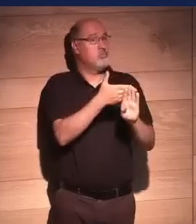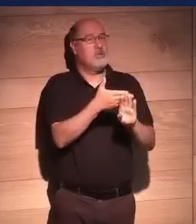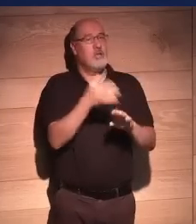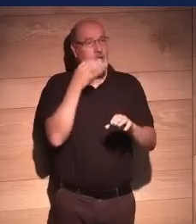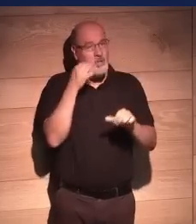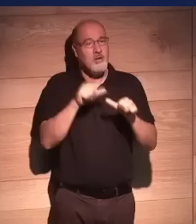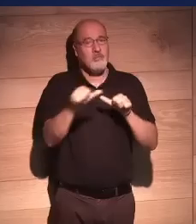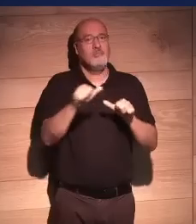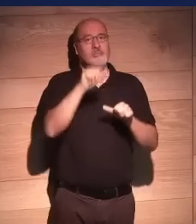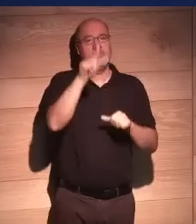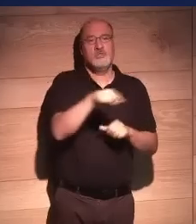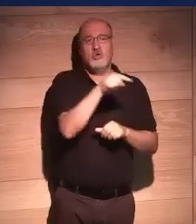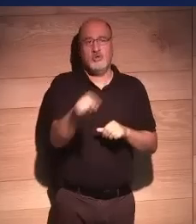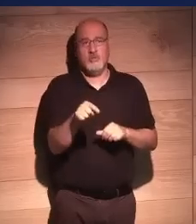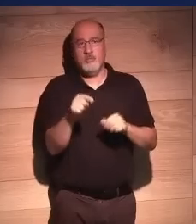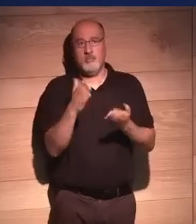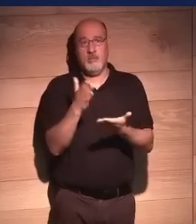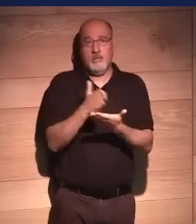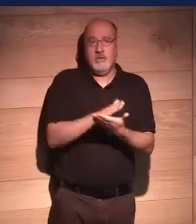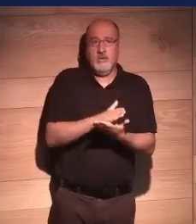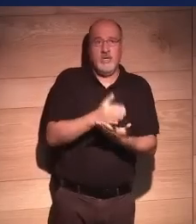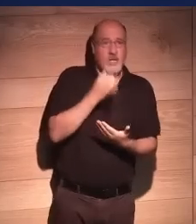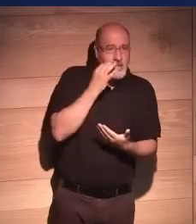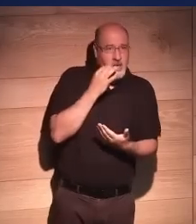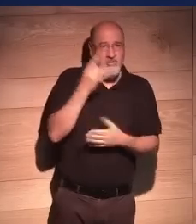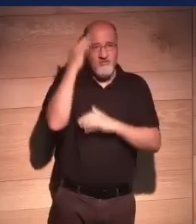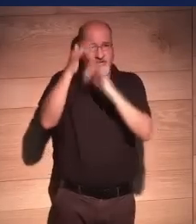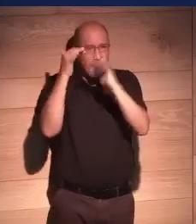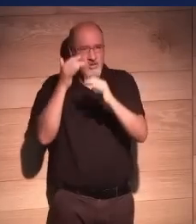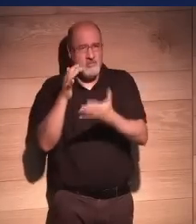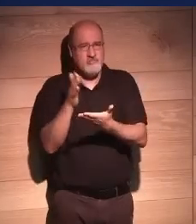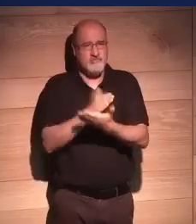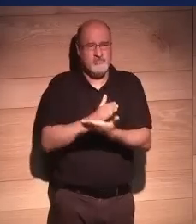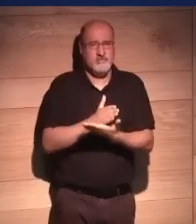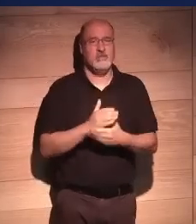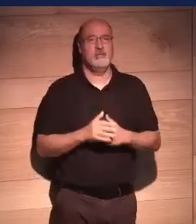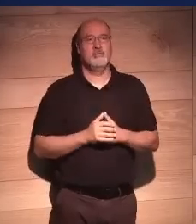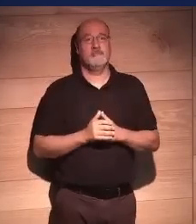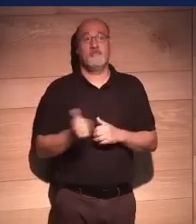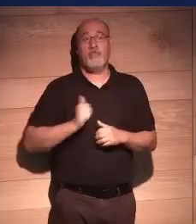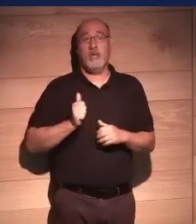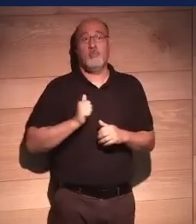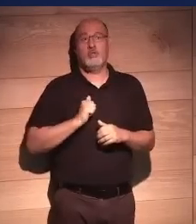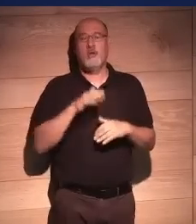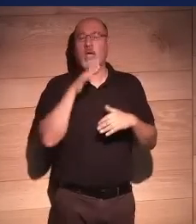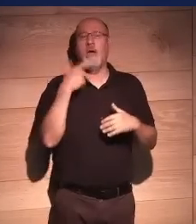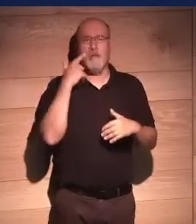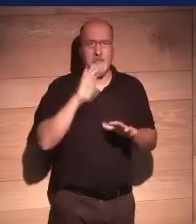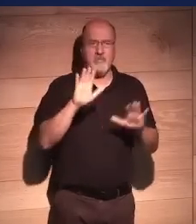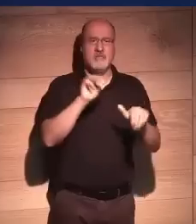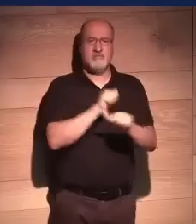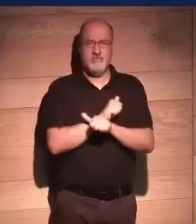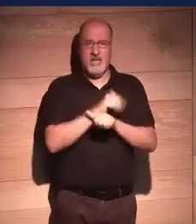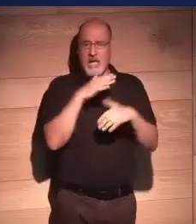la realidad o no, yo no sé muy bien dónde está la realidad. Ajá, claro. ¿Sabes? Sí. Y es una oportunidad como de, espérate,